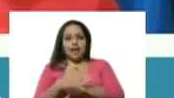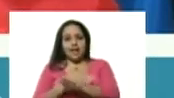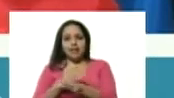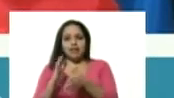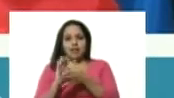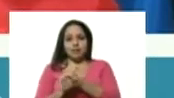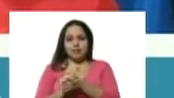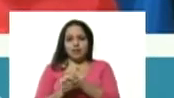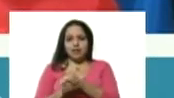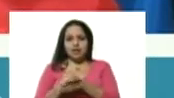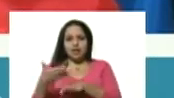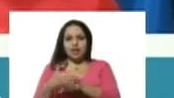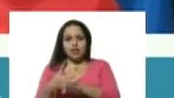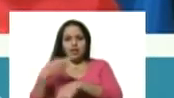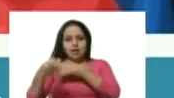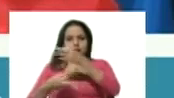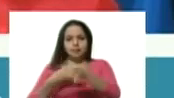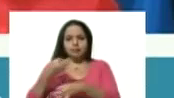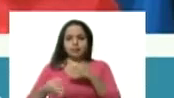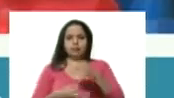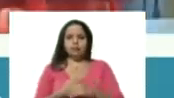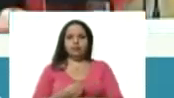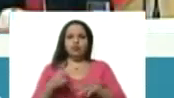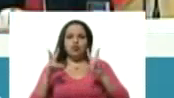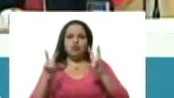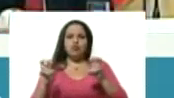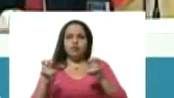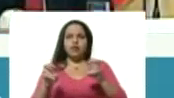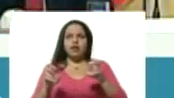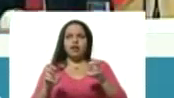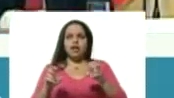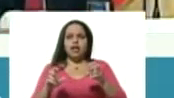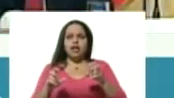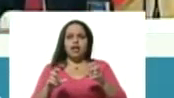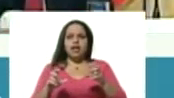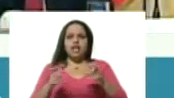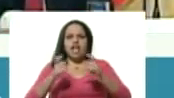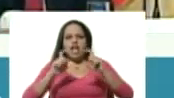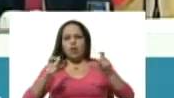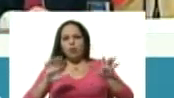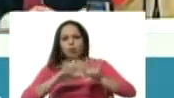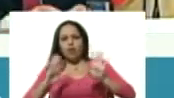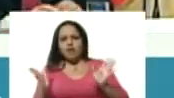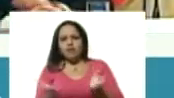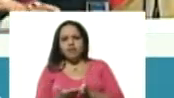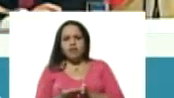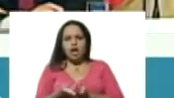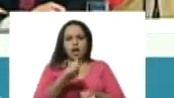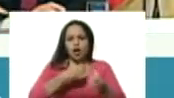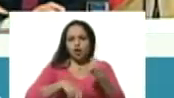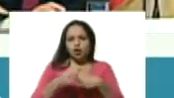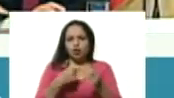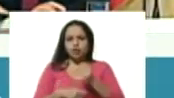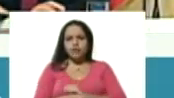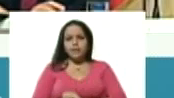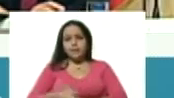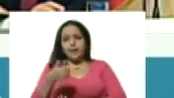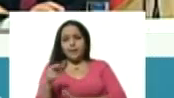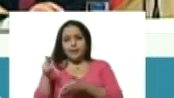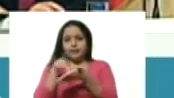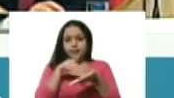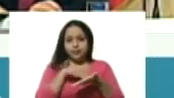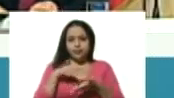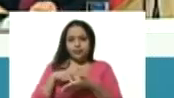Bárcena llama una nueva geografía económica, más inclusiva